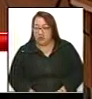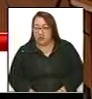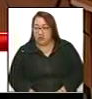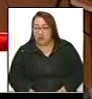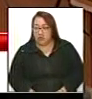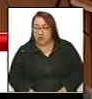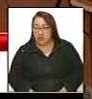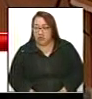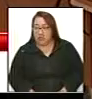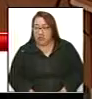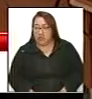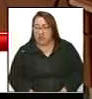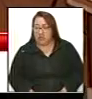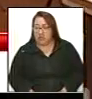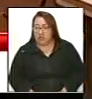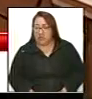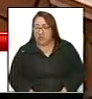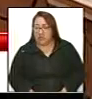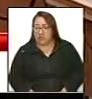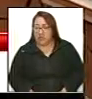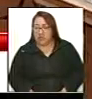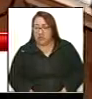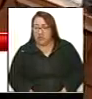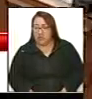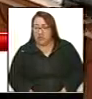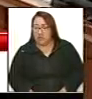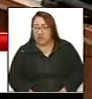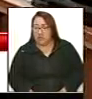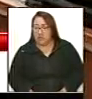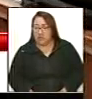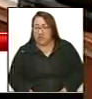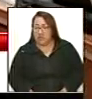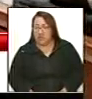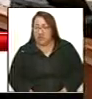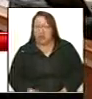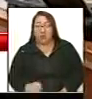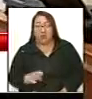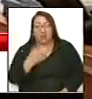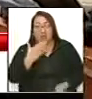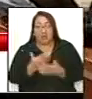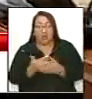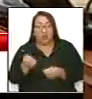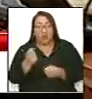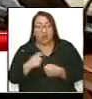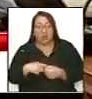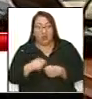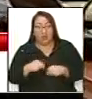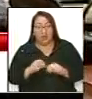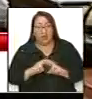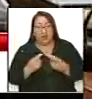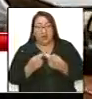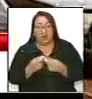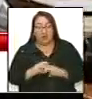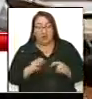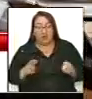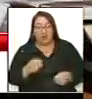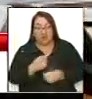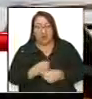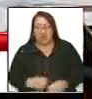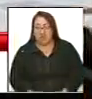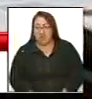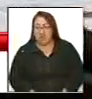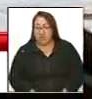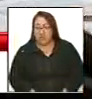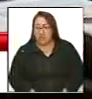Moisés. Con el doctor Moisés. Ok, bueno, agradezco la oportunidad por participar en esta mesa de trabajo